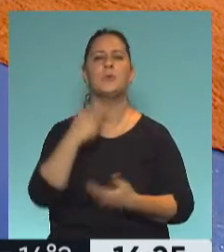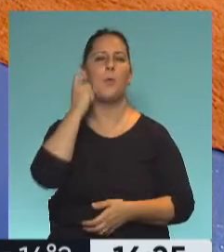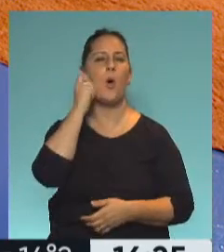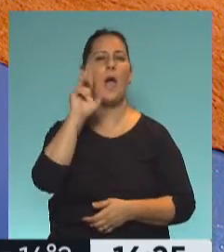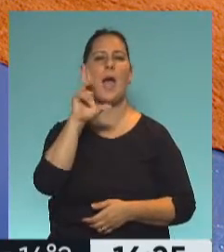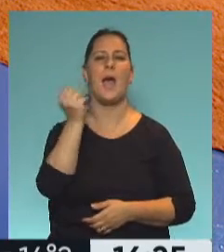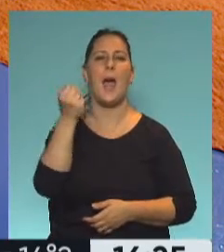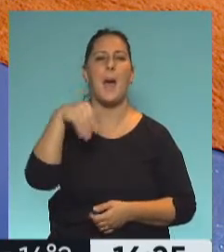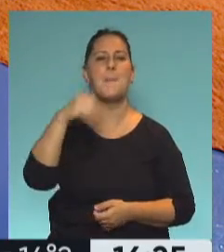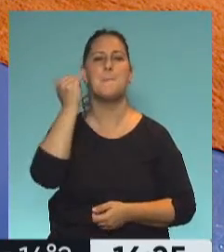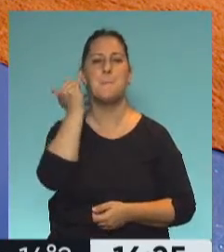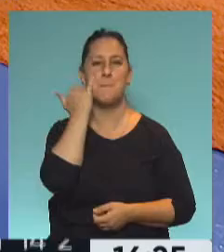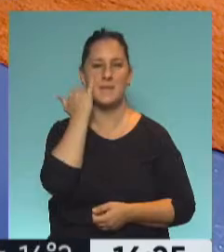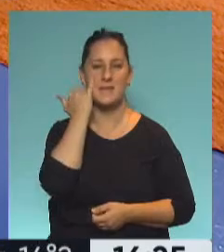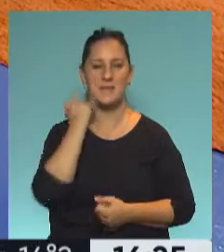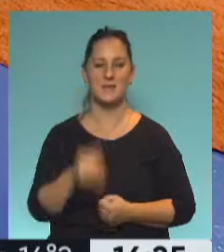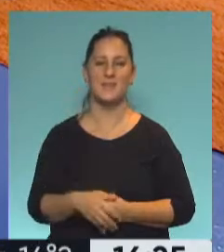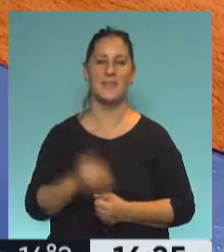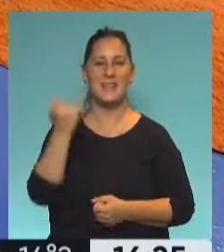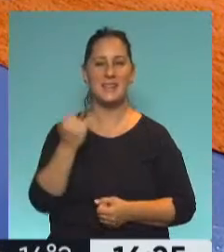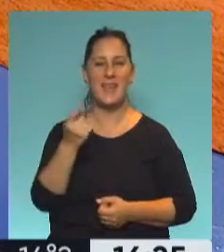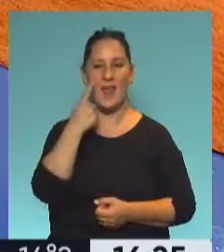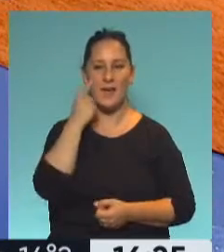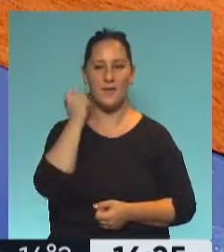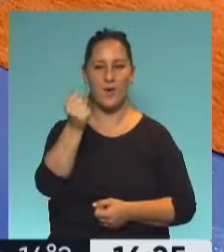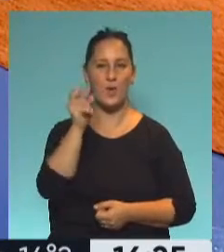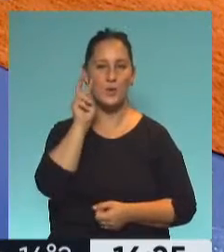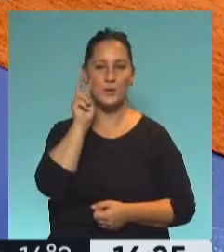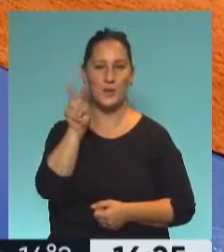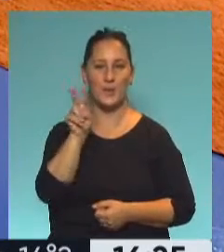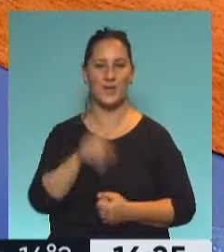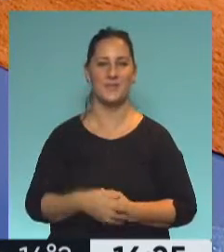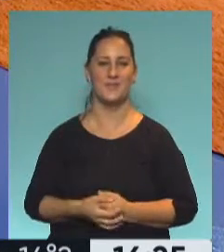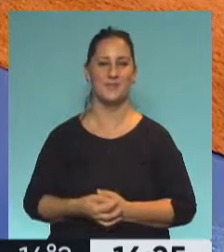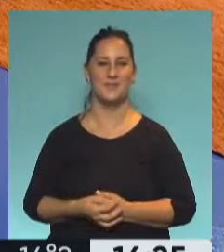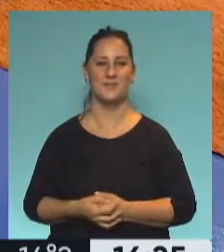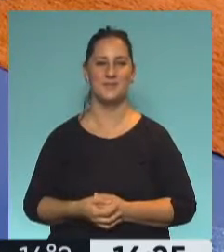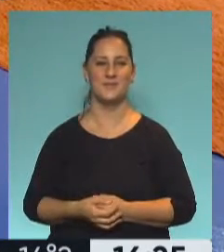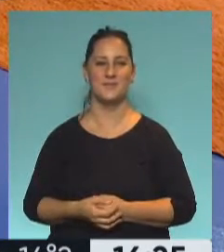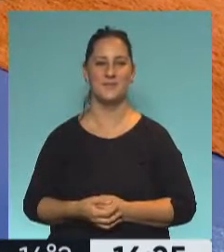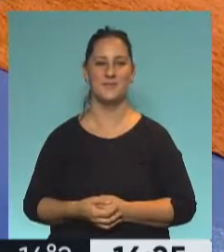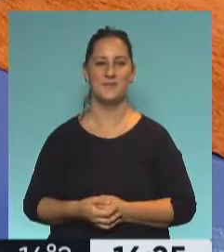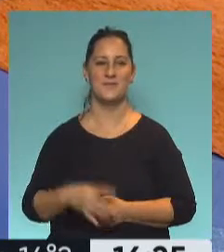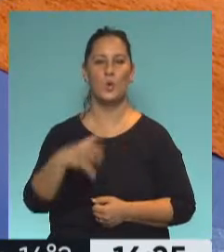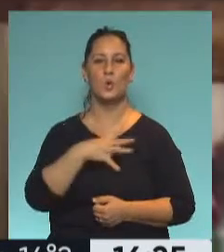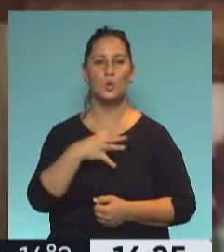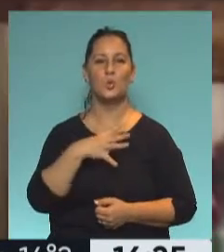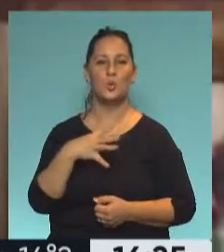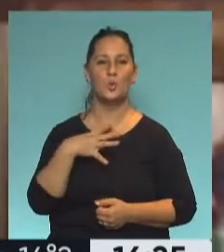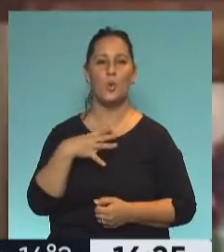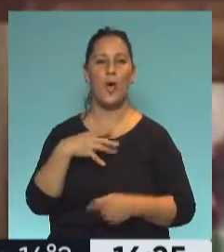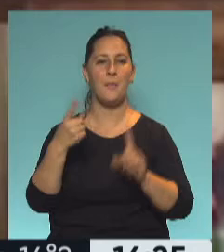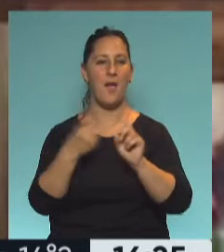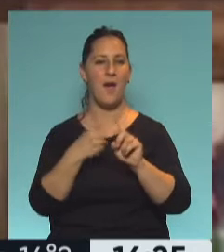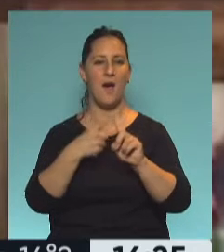O sea, que lo tiene ahí atrás. Claro, no, seguimos al aire, Claudia, todavía sí. Es un milagro esto. Sí, no, sí, sí. No el